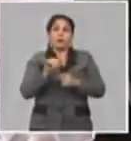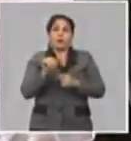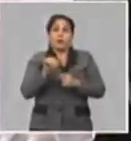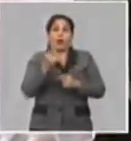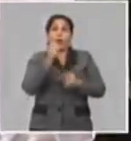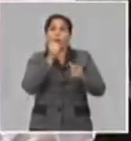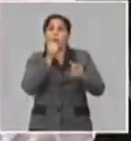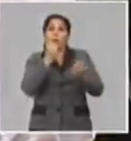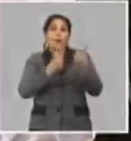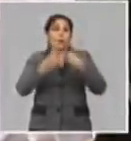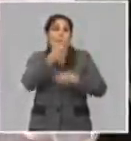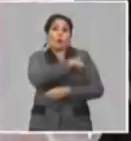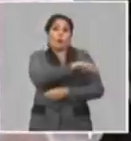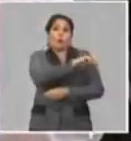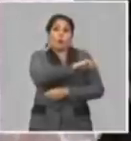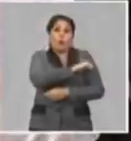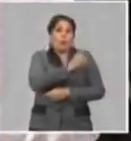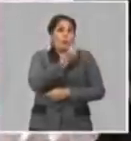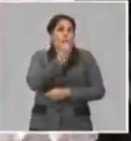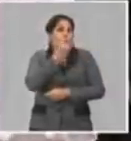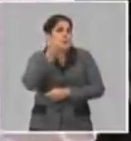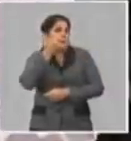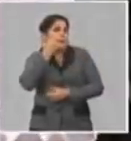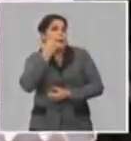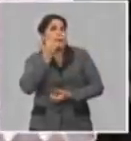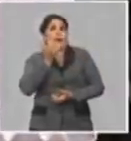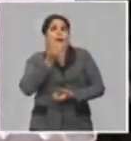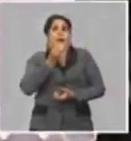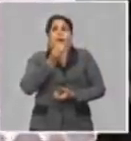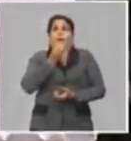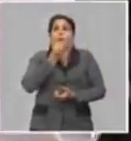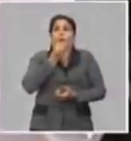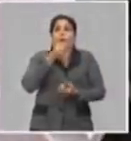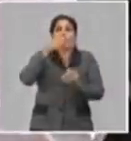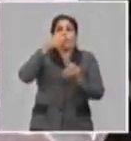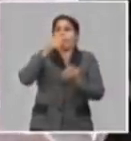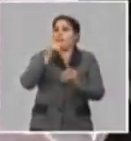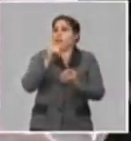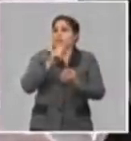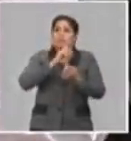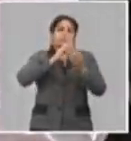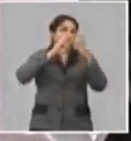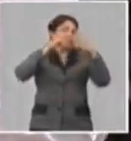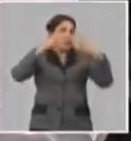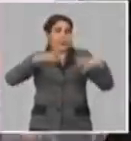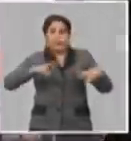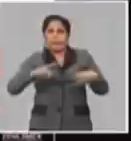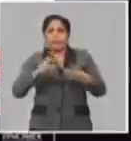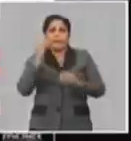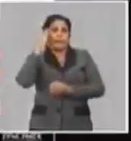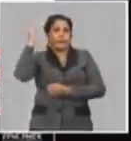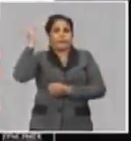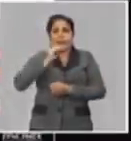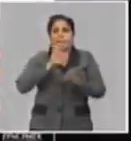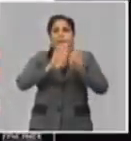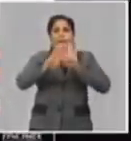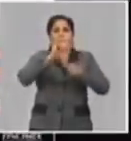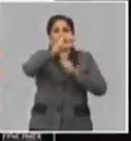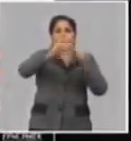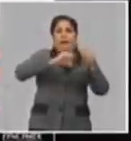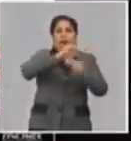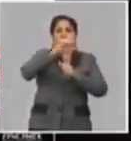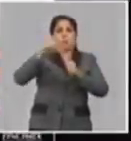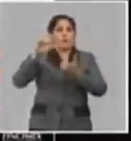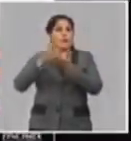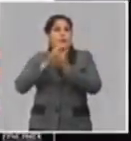Cualquier duda que tenga la población, cualquier inquietud, pueden contactar por todos los canales que ya se conocen, tanto de Tiendas Caribe como de